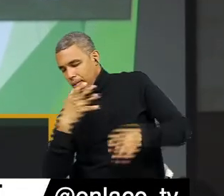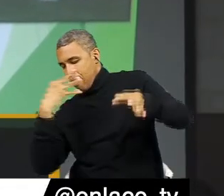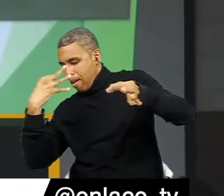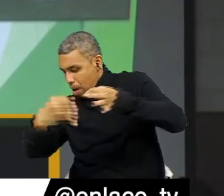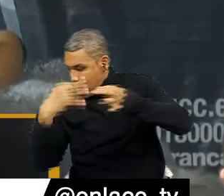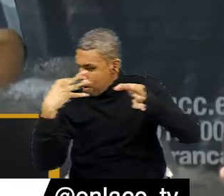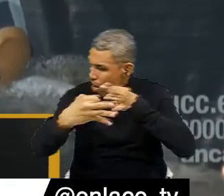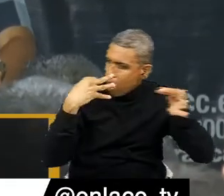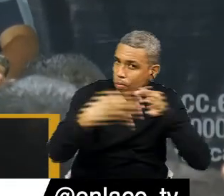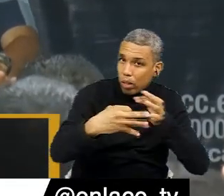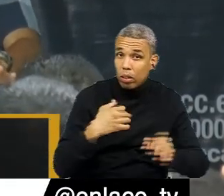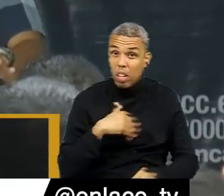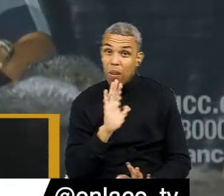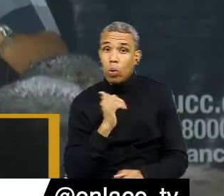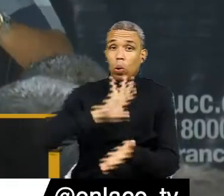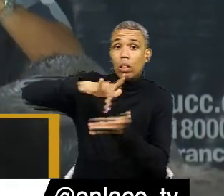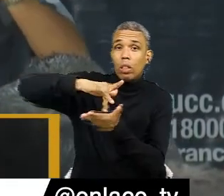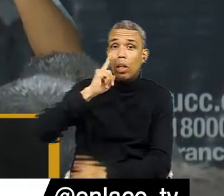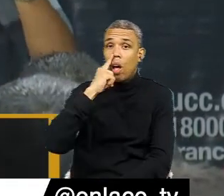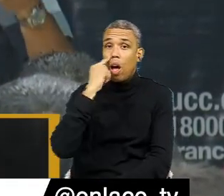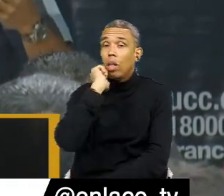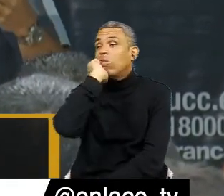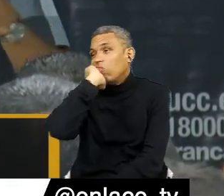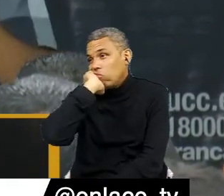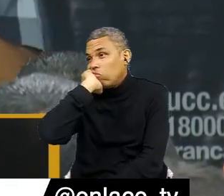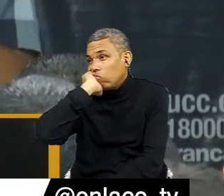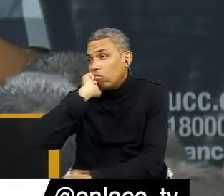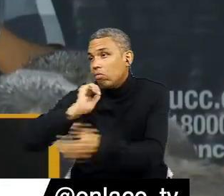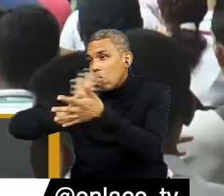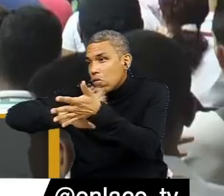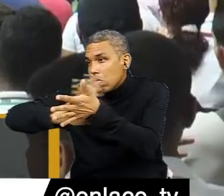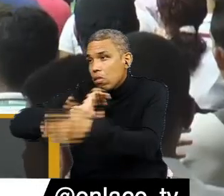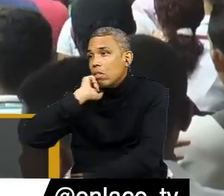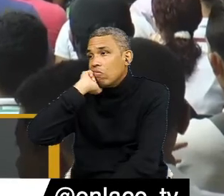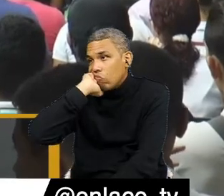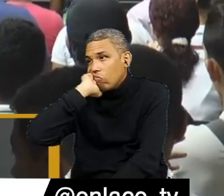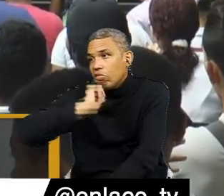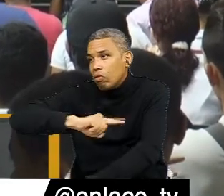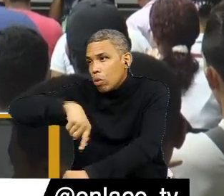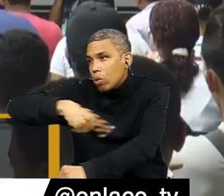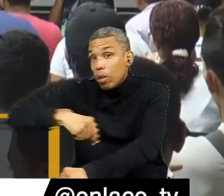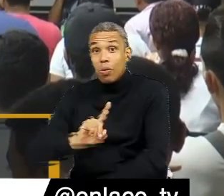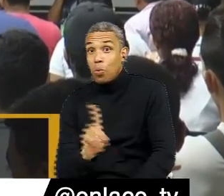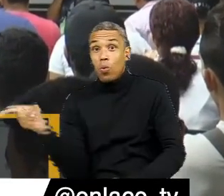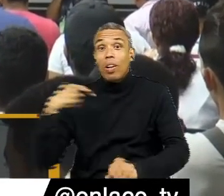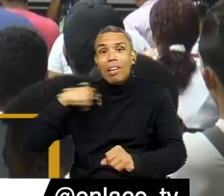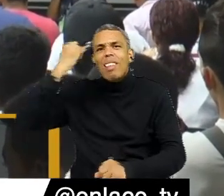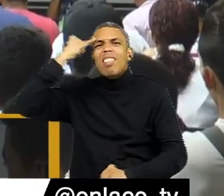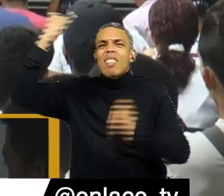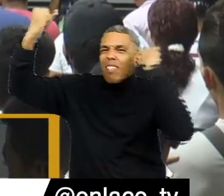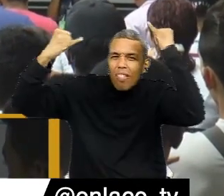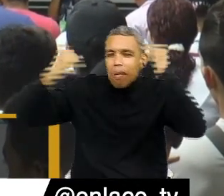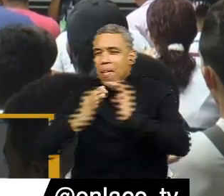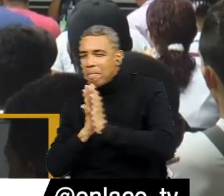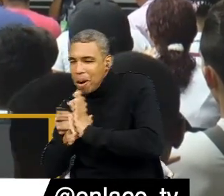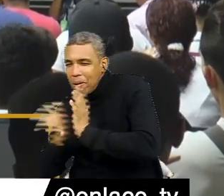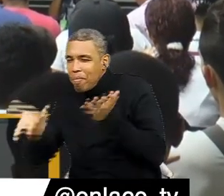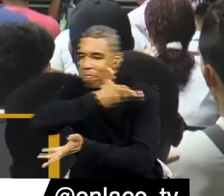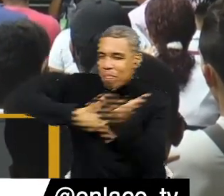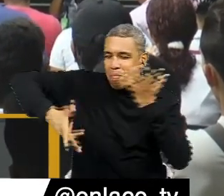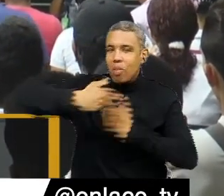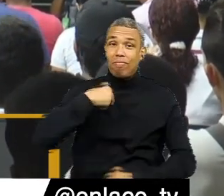capacitación no es aburrida, es muy atractiva, tiene una metodología muy interesante de Wilmar para dar la charla y bueno, todos a disfrutarla y ojalá